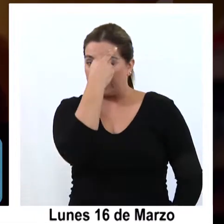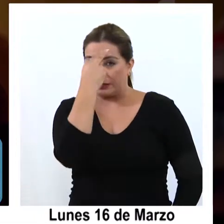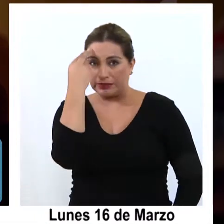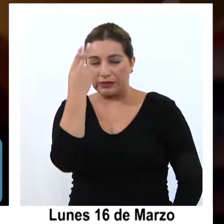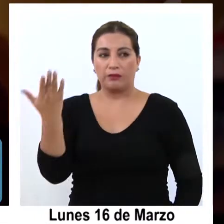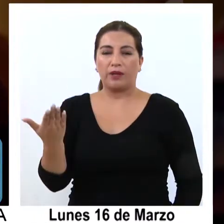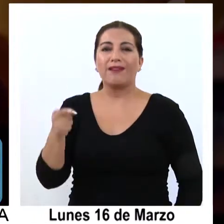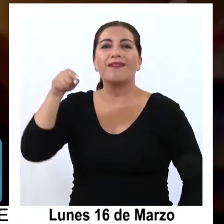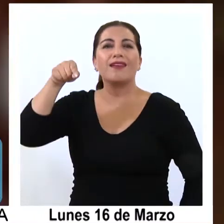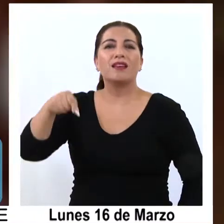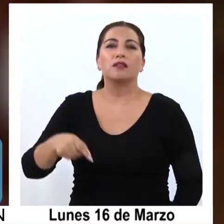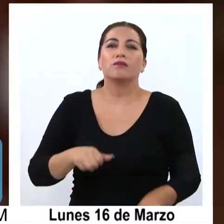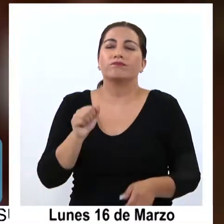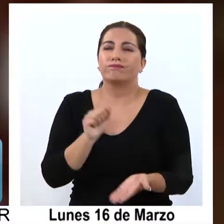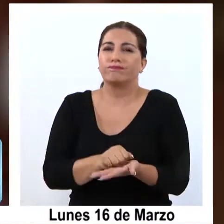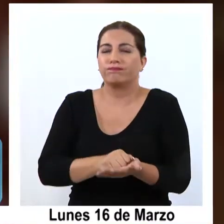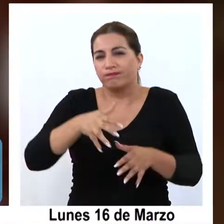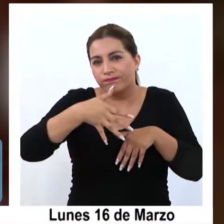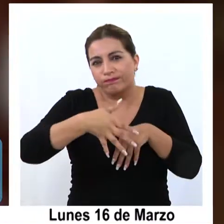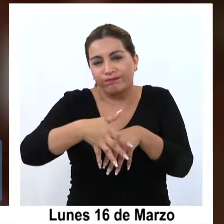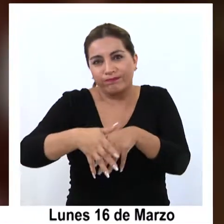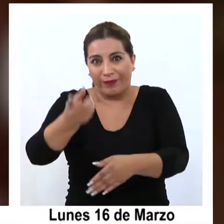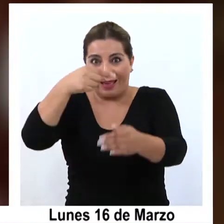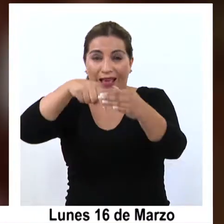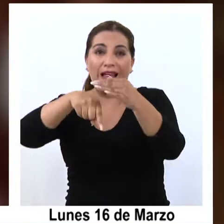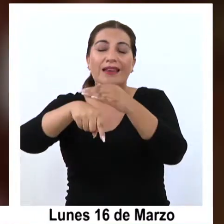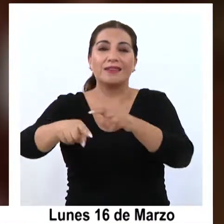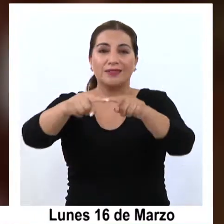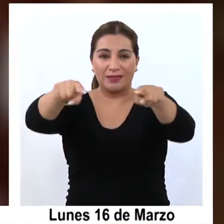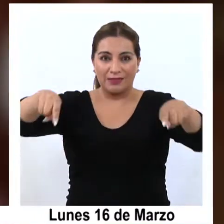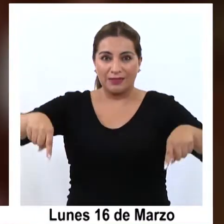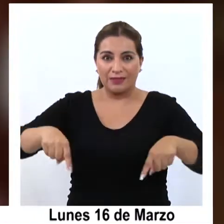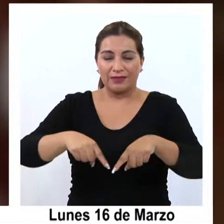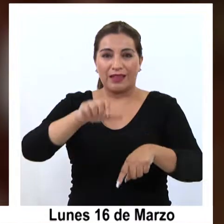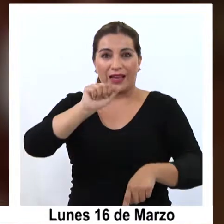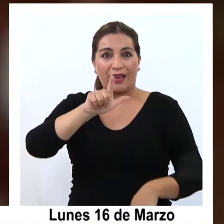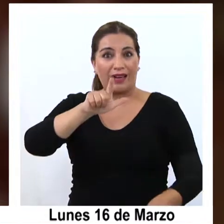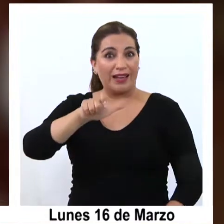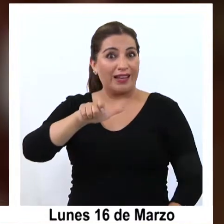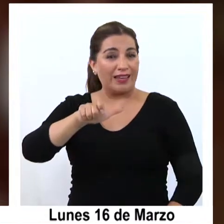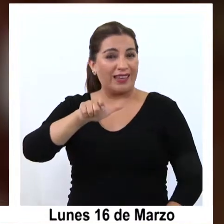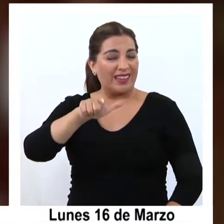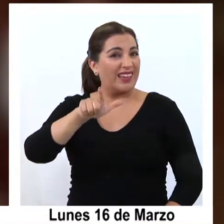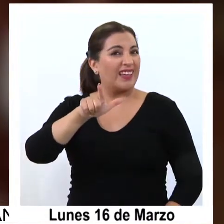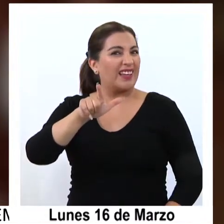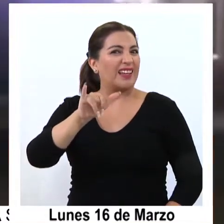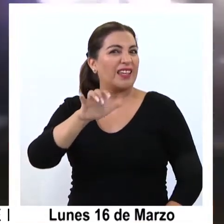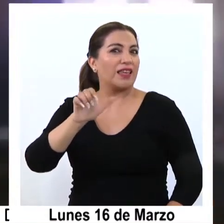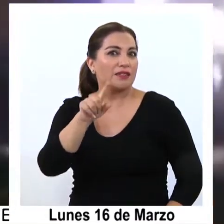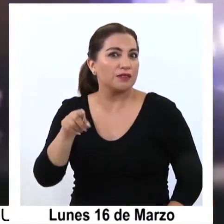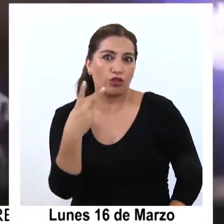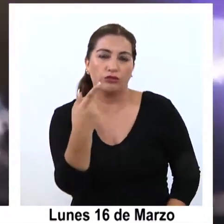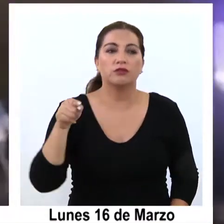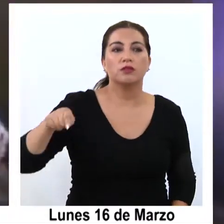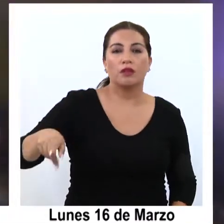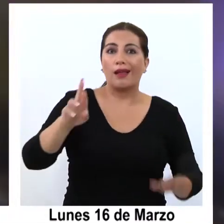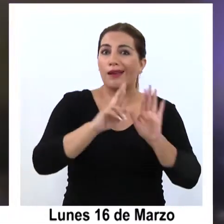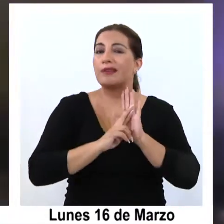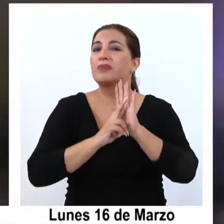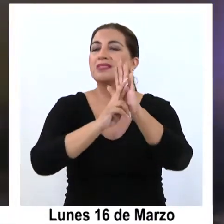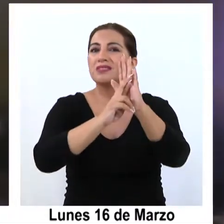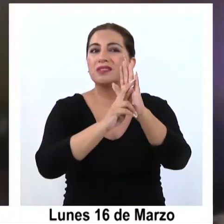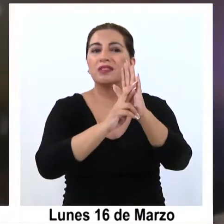miércoles 11 de marzo, en el curso de manifestaciones ocurridas al interior del condominio Alelíes II. La